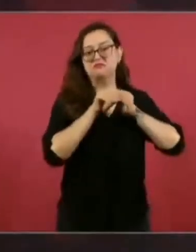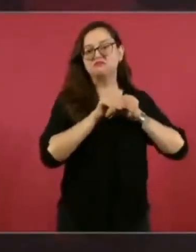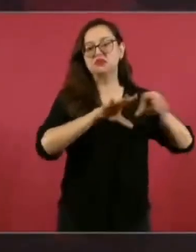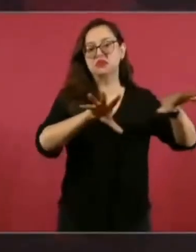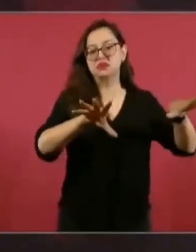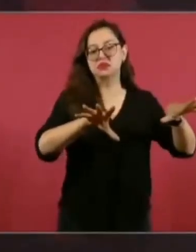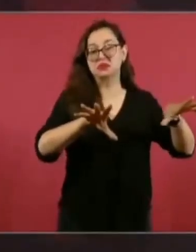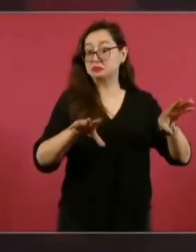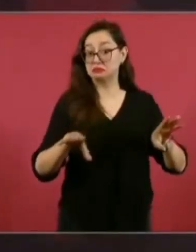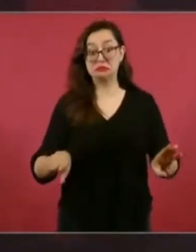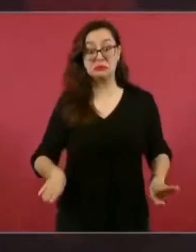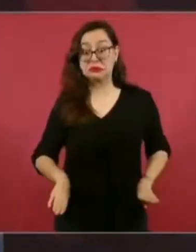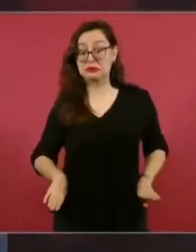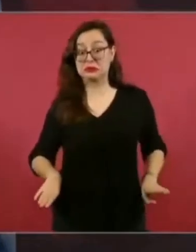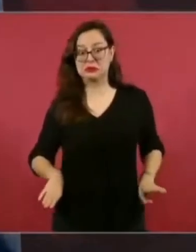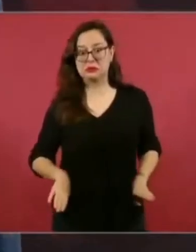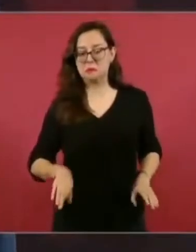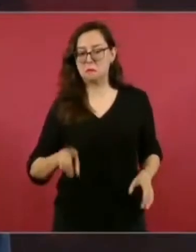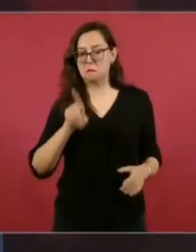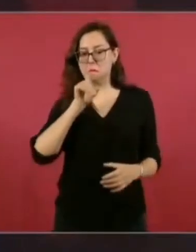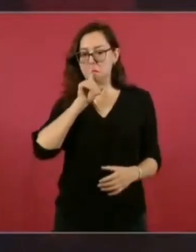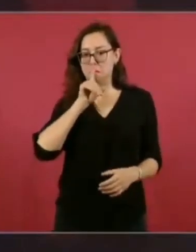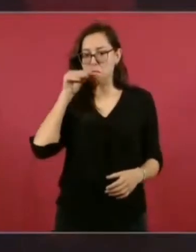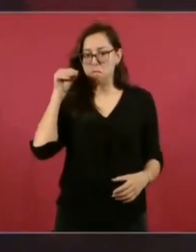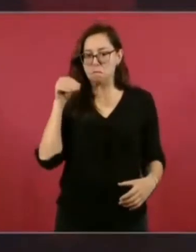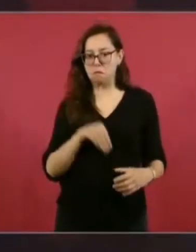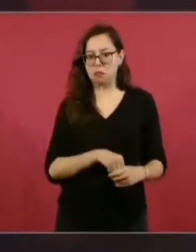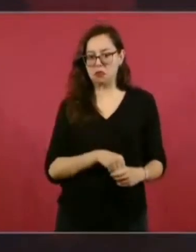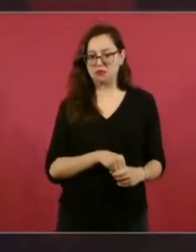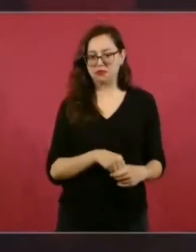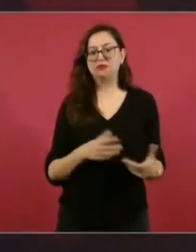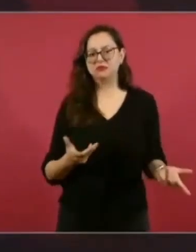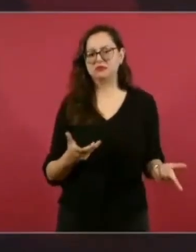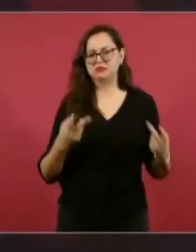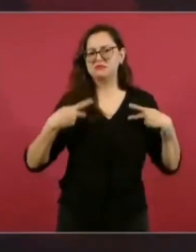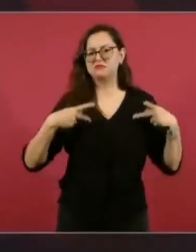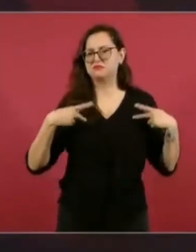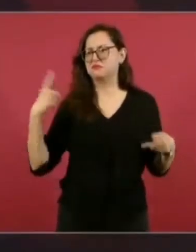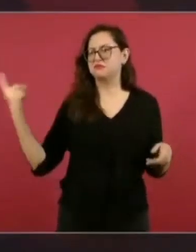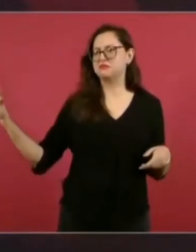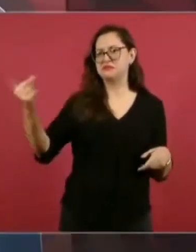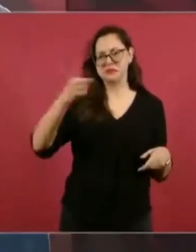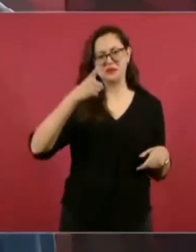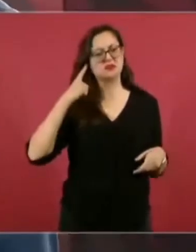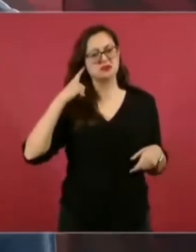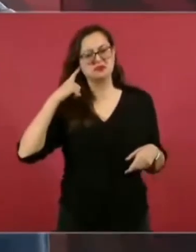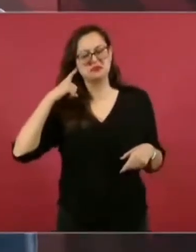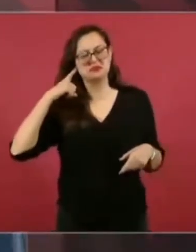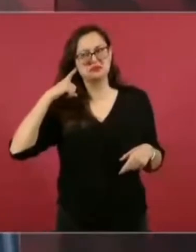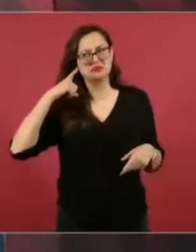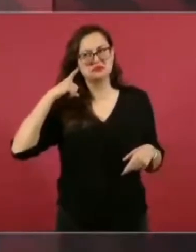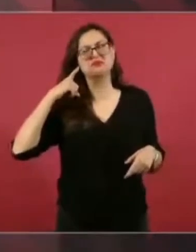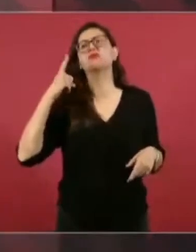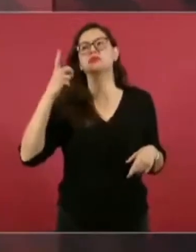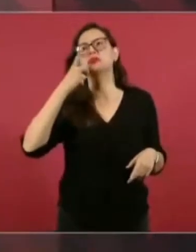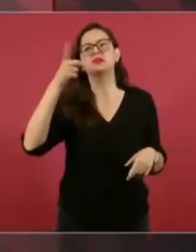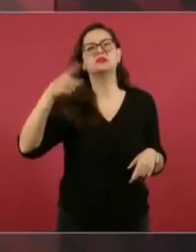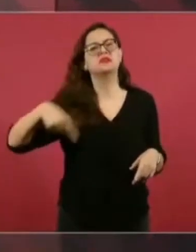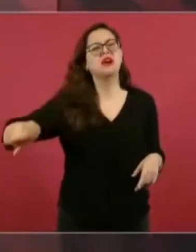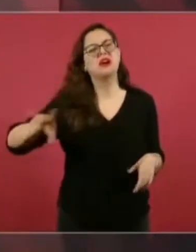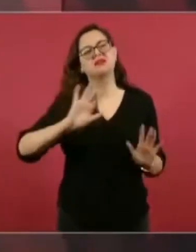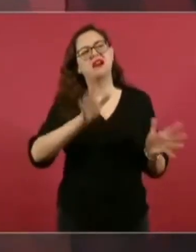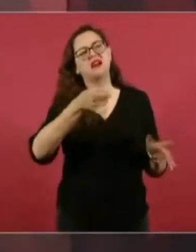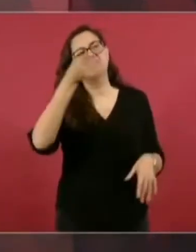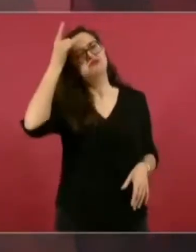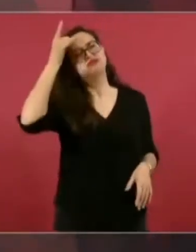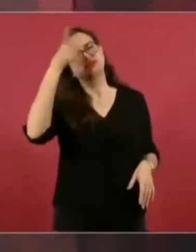Eso es muy común escucharlo en el pueblo desde hace años.